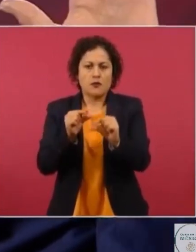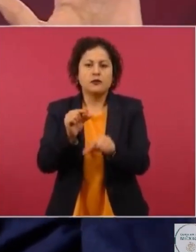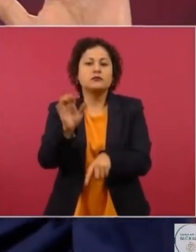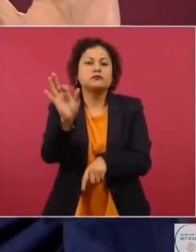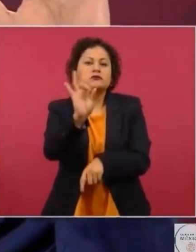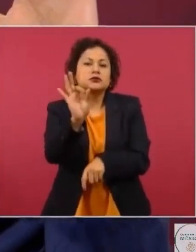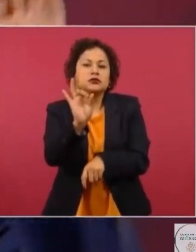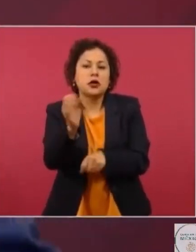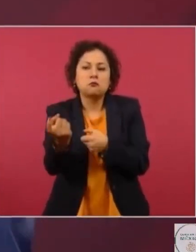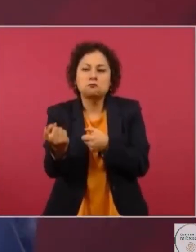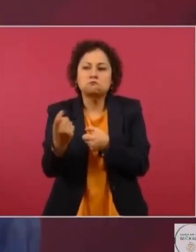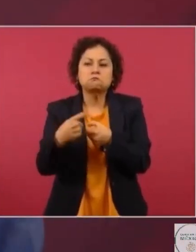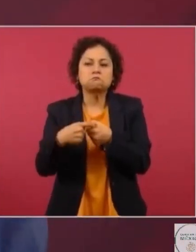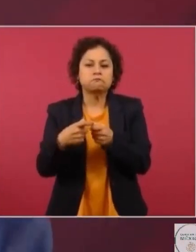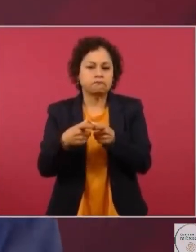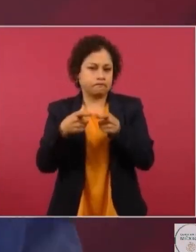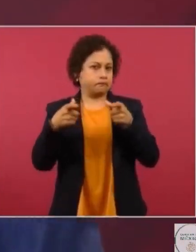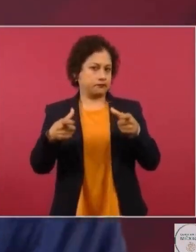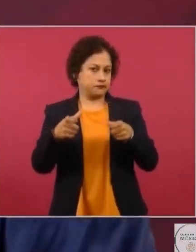ampliando.